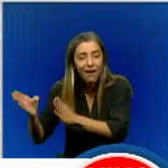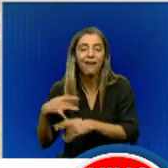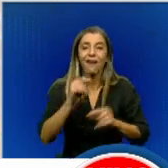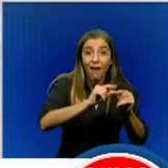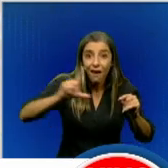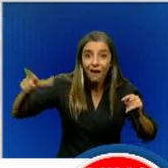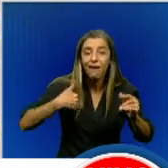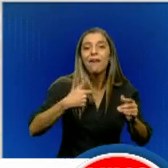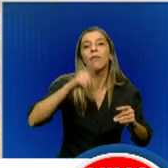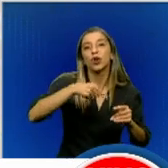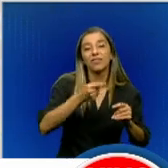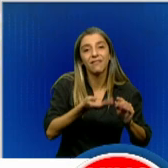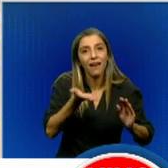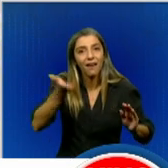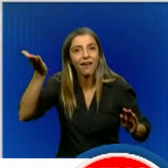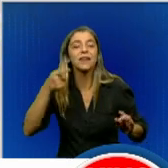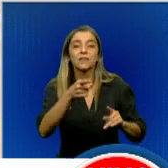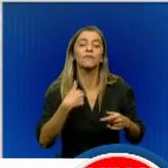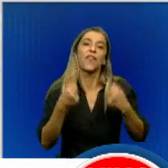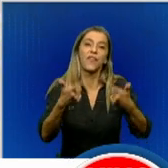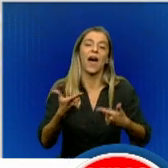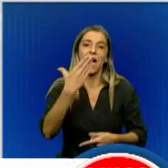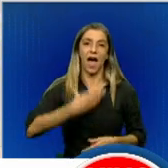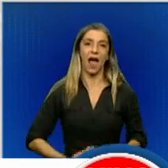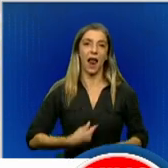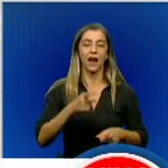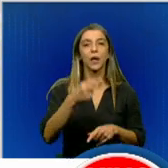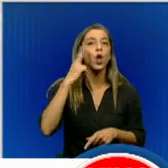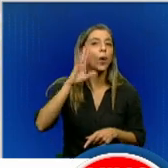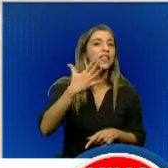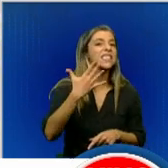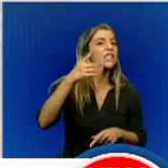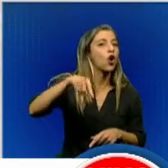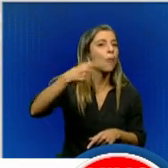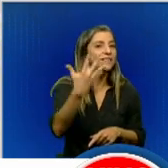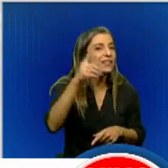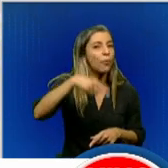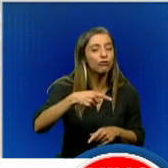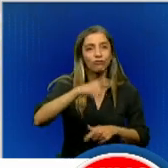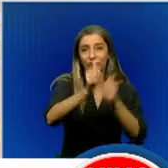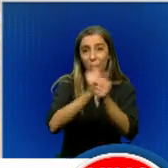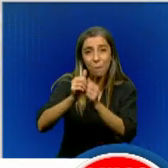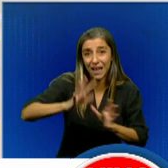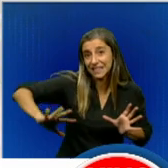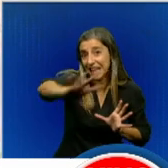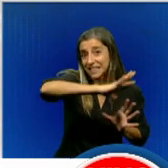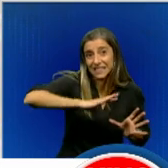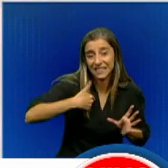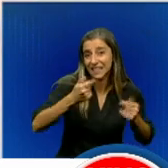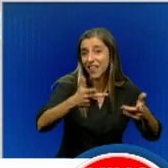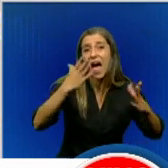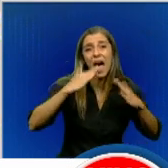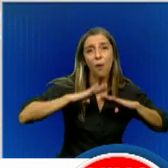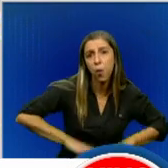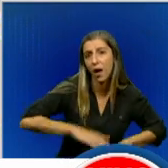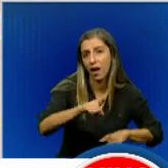darle el alivio a ese 95 5% de las empresas de la argentina y por el otro lado dar también respuesta a una demanda histórica